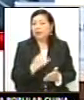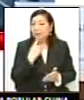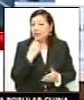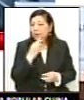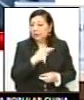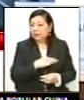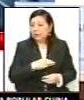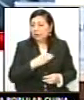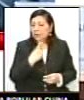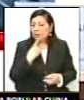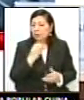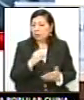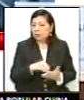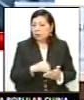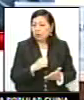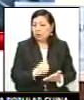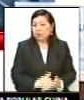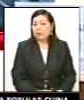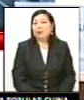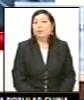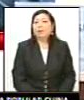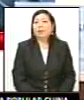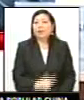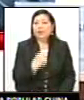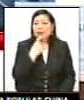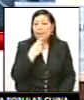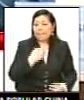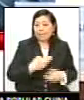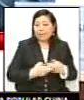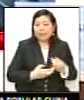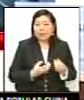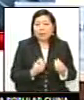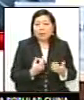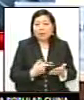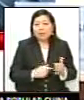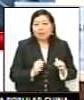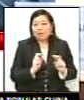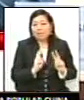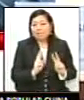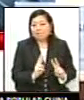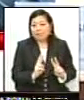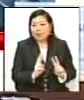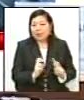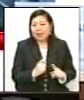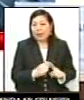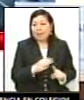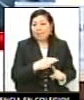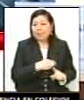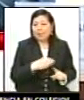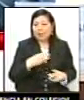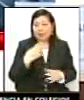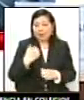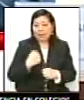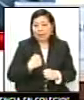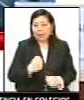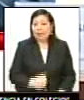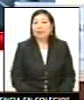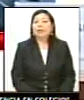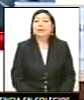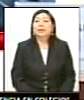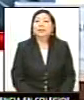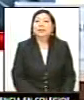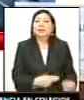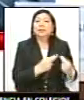una investigación por la subcomisión. Se declara la procedencia porque se ha podido determinar que el ex ministro de Interior denunciado había incurrido